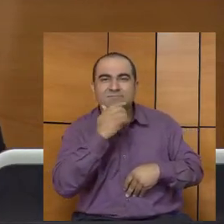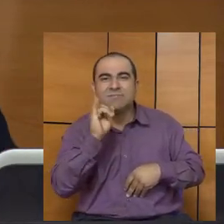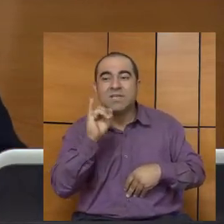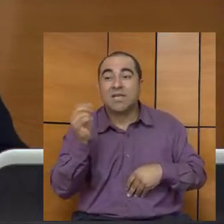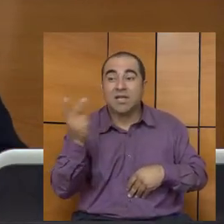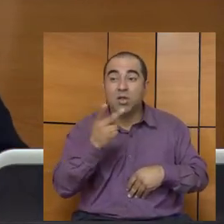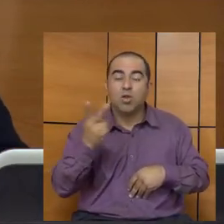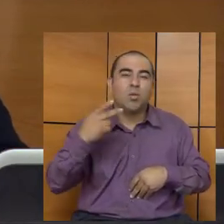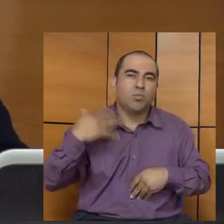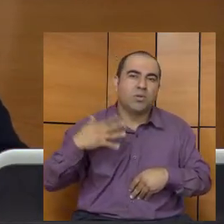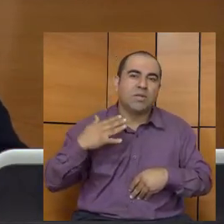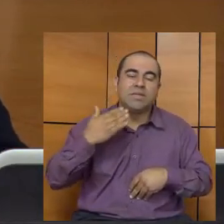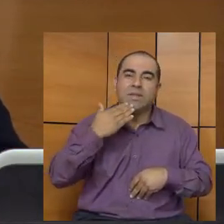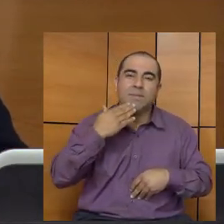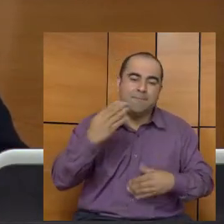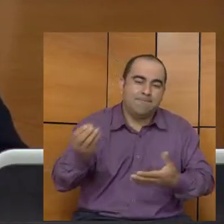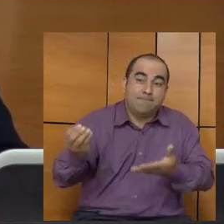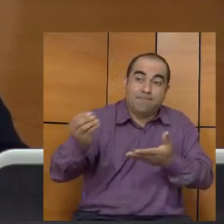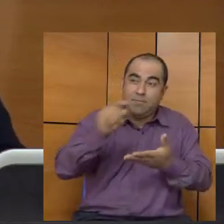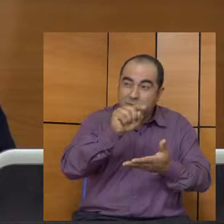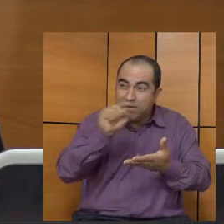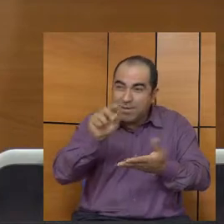contextos.